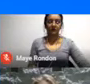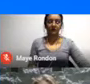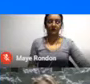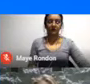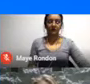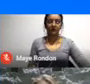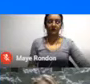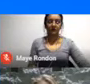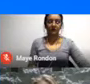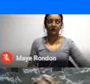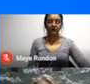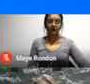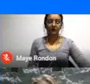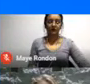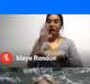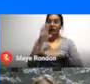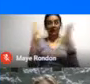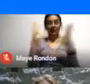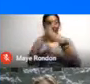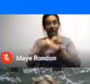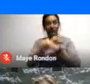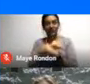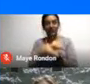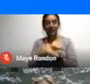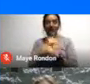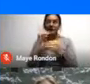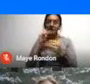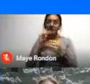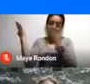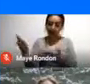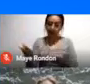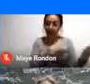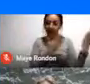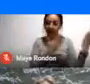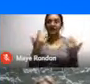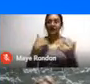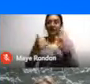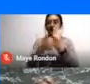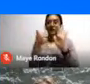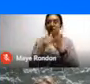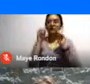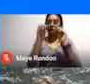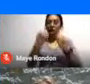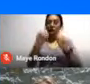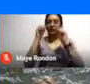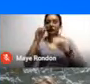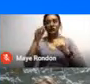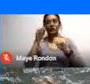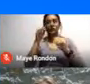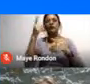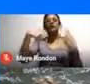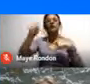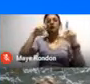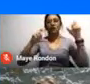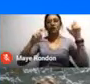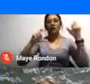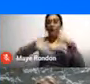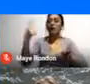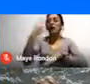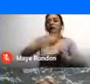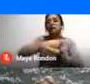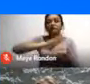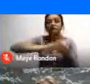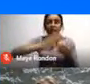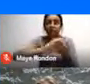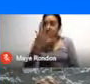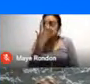Muy buenas noches chicos Bienvenidos a la cátedra de turismo del día de hoy Pedimos disculpas,